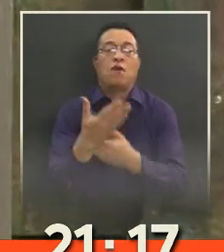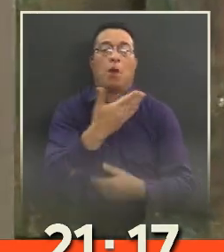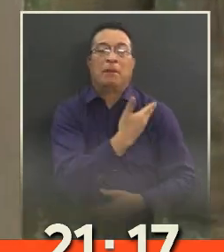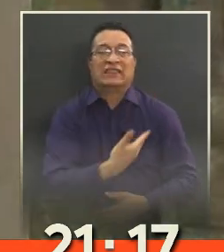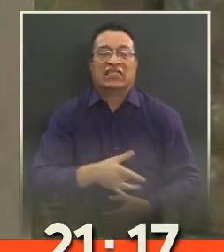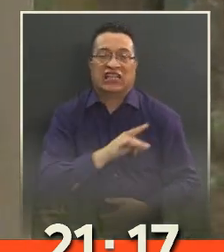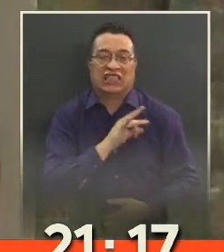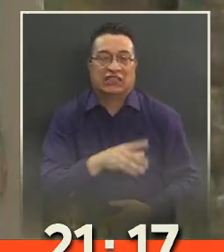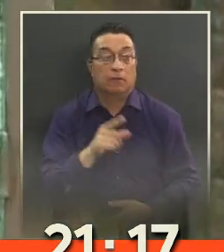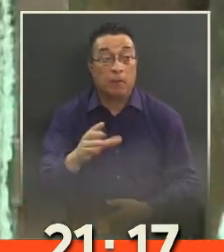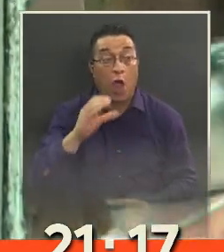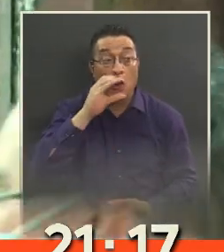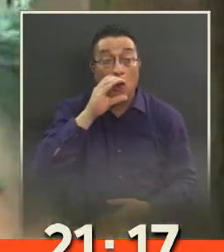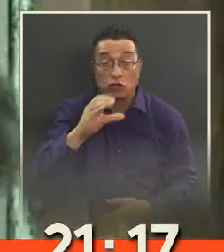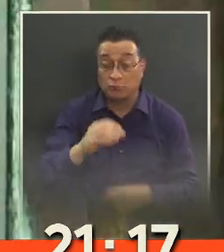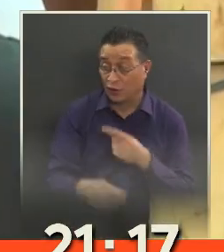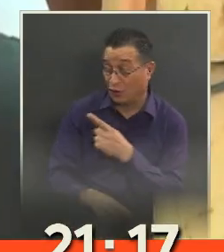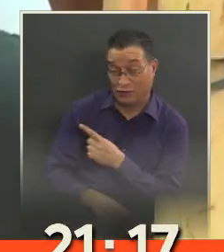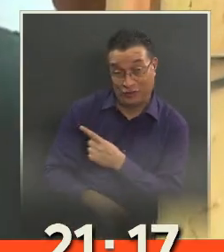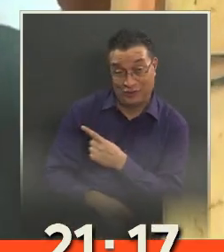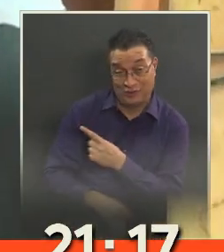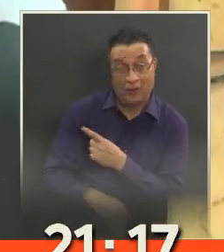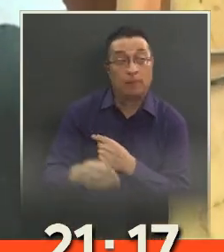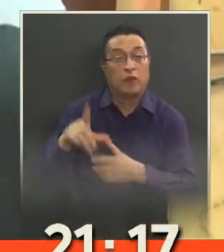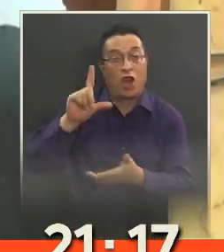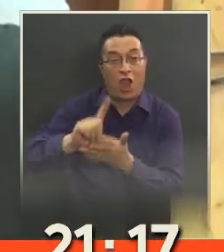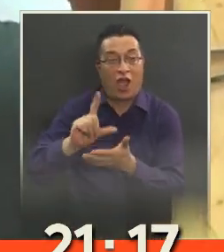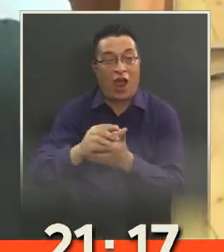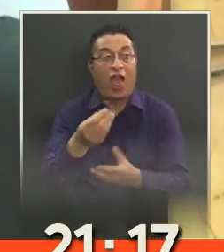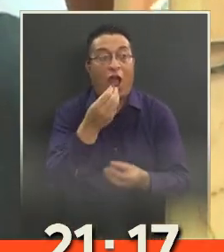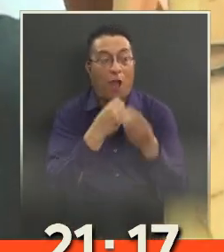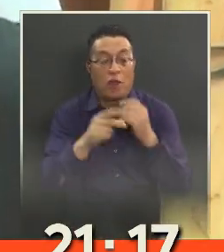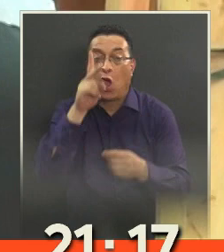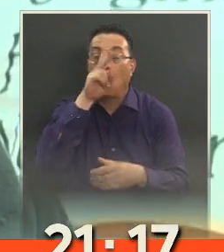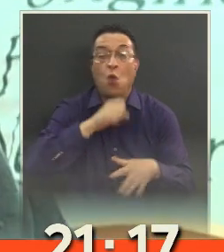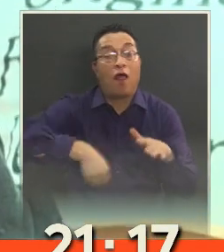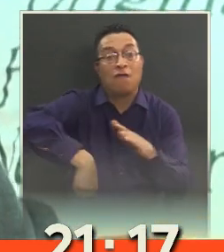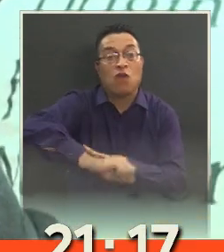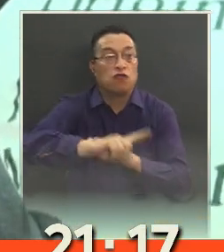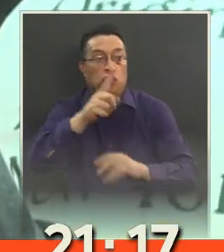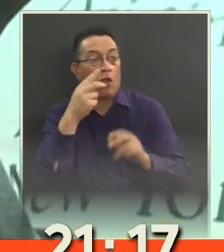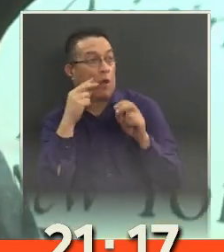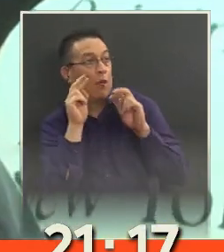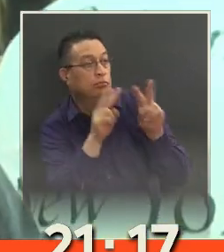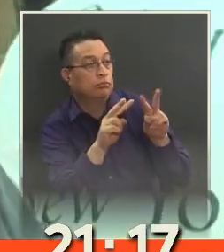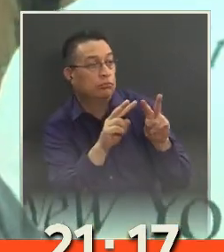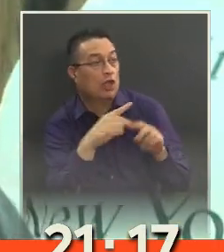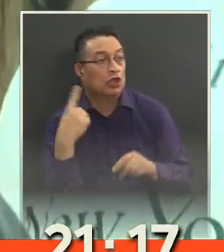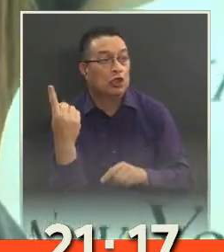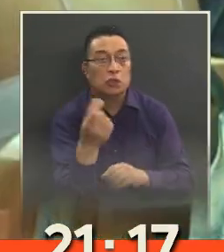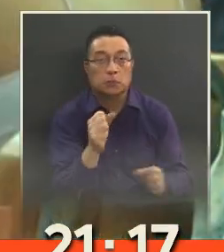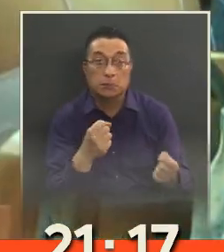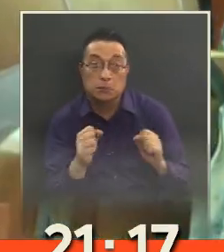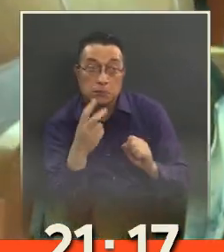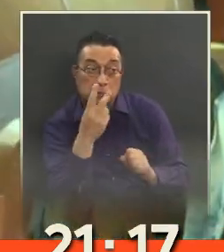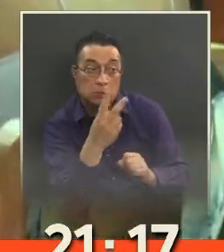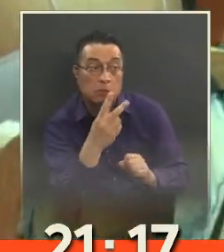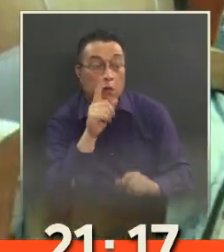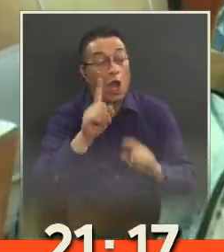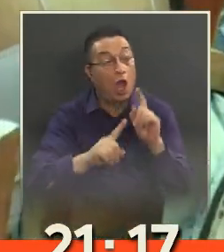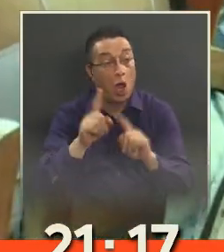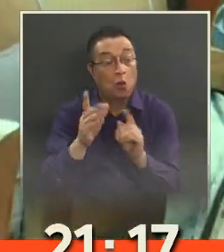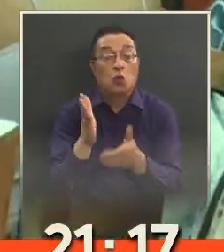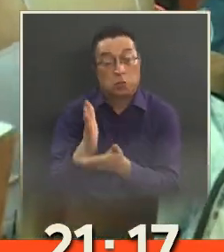el momento histórico fue transmitido en locales de comida como un partido de fútbol. Los nervios estaban a flor de piel, pero hubo quienes se